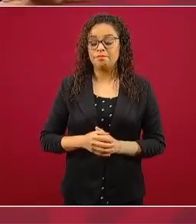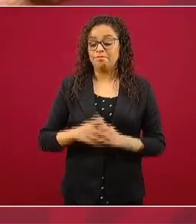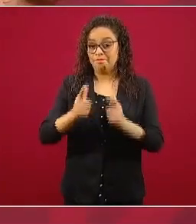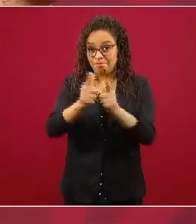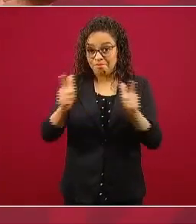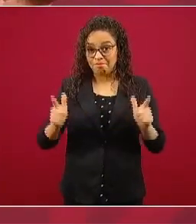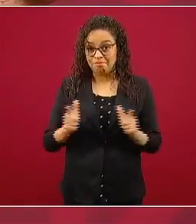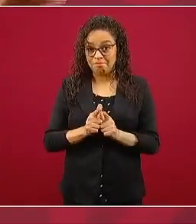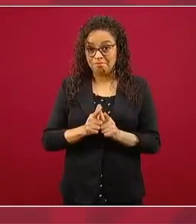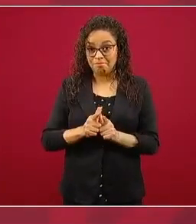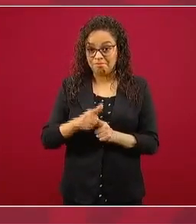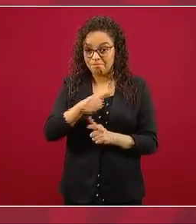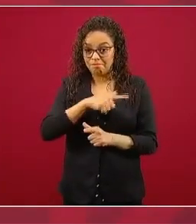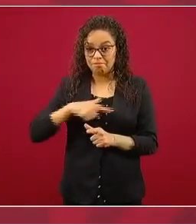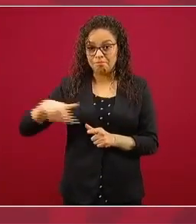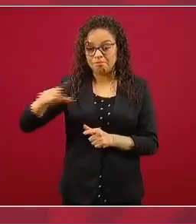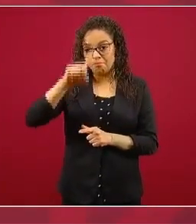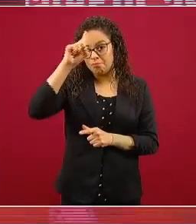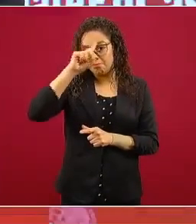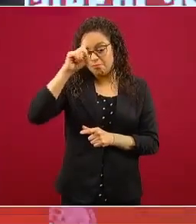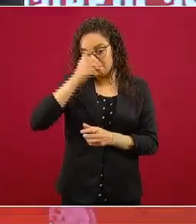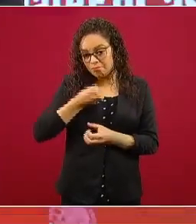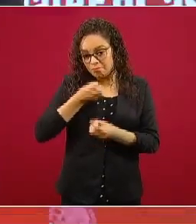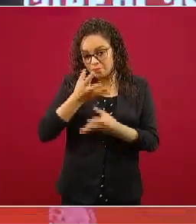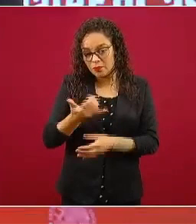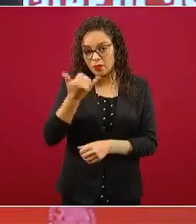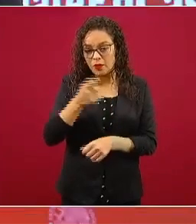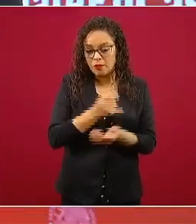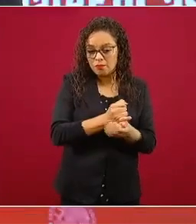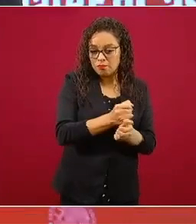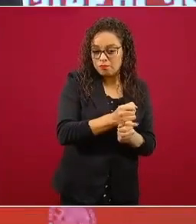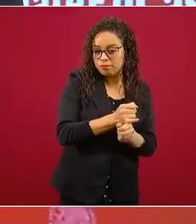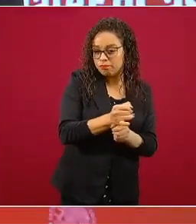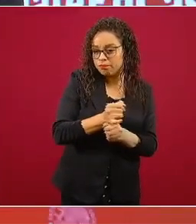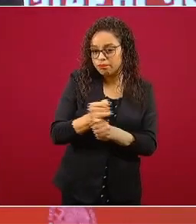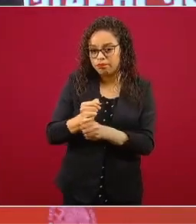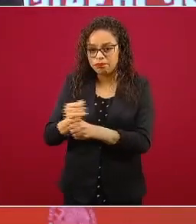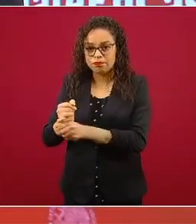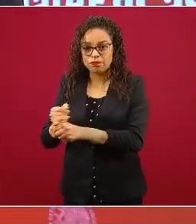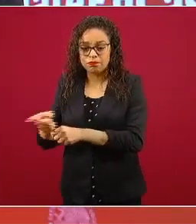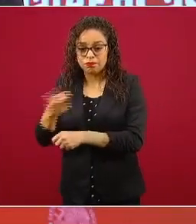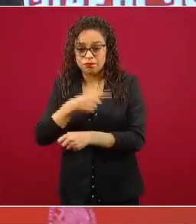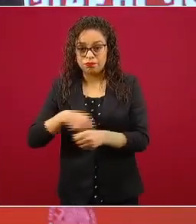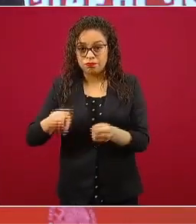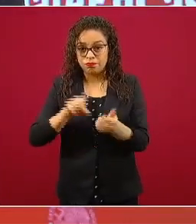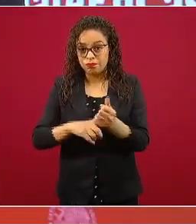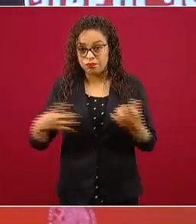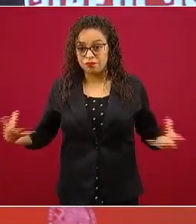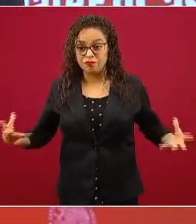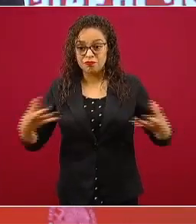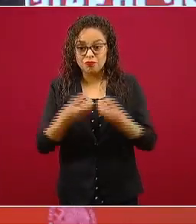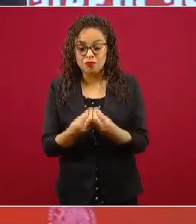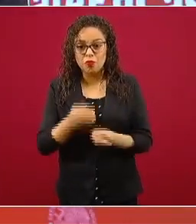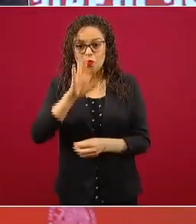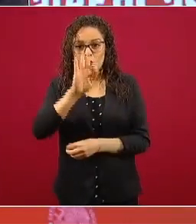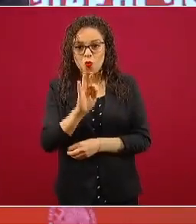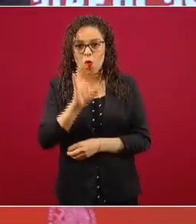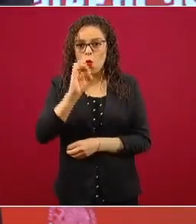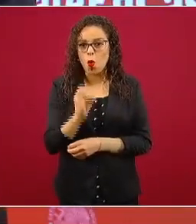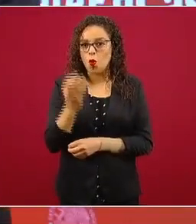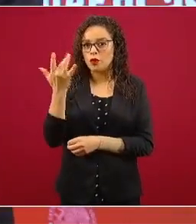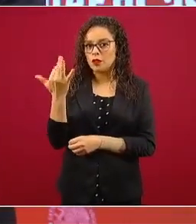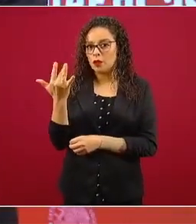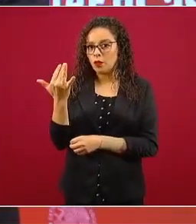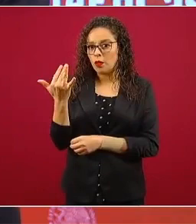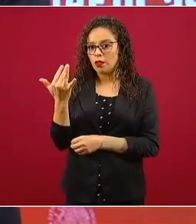investigadores, asesores, y deben de tener como unas 40 o 50 direcciones